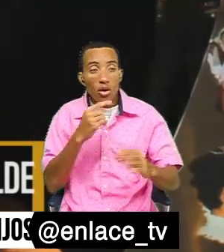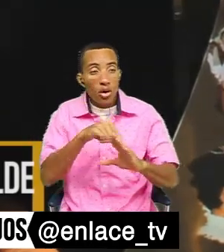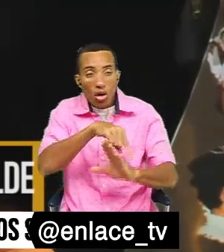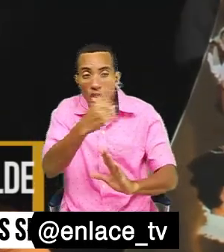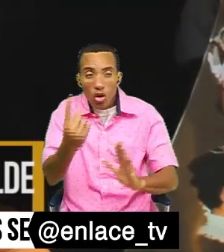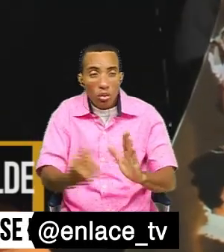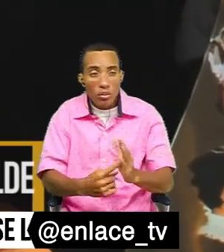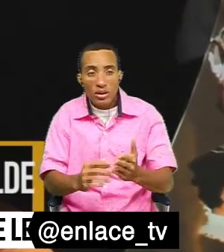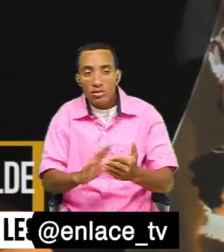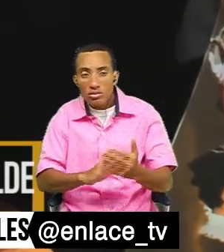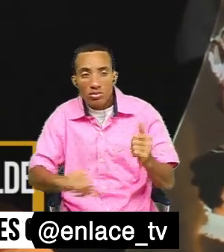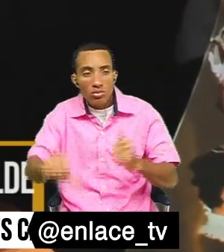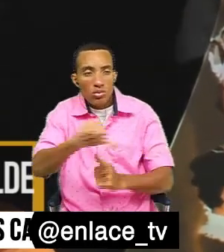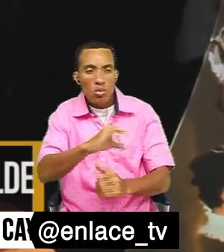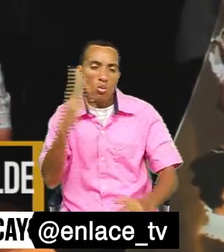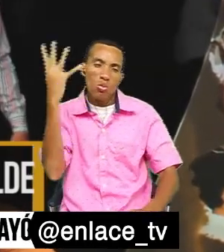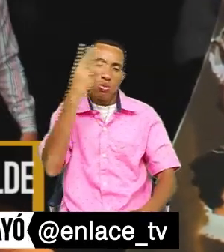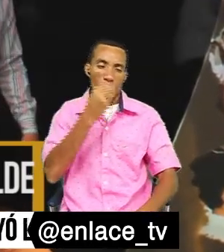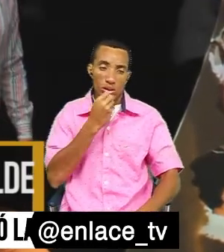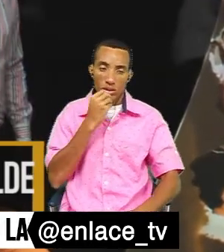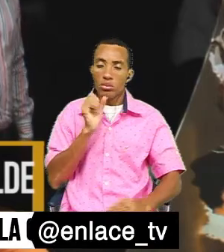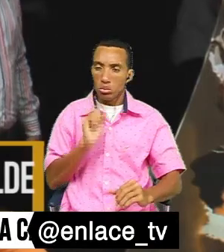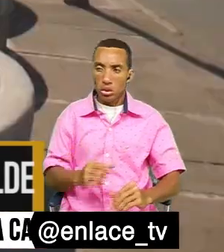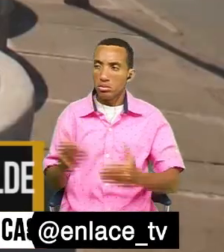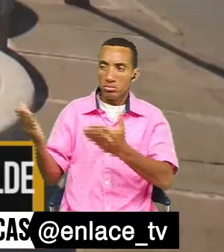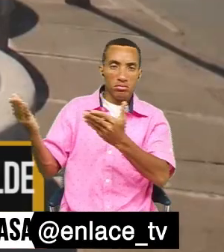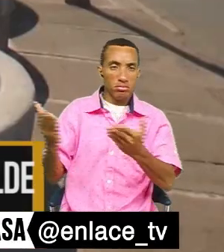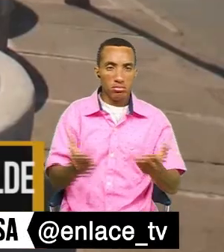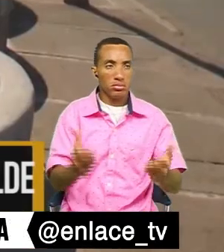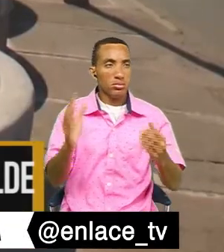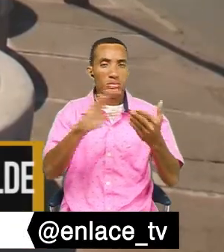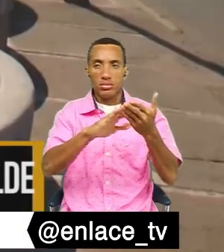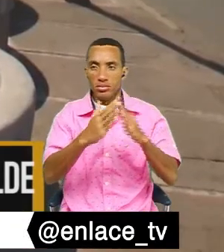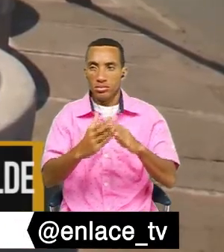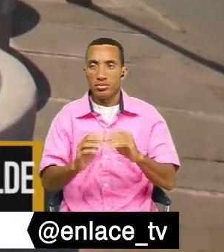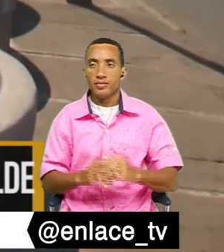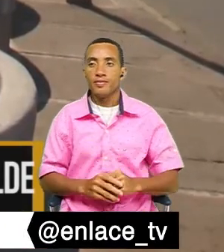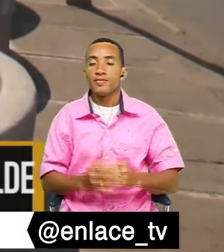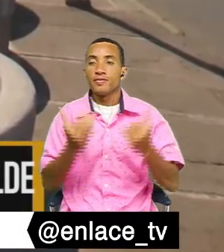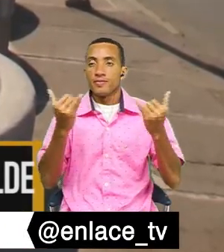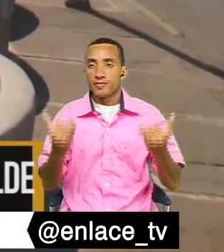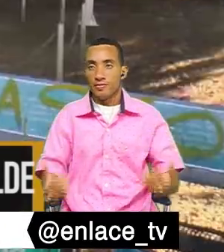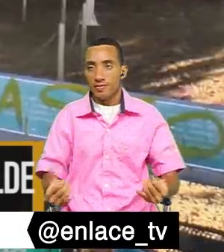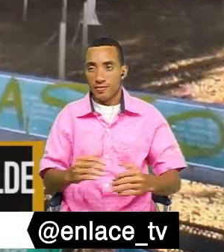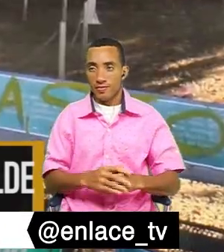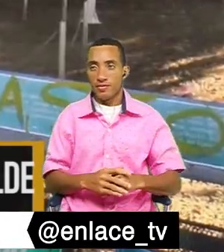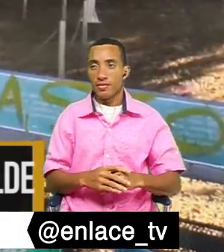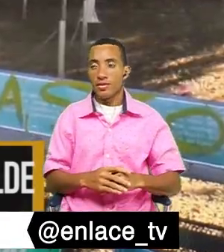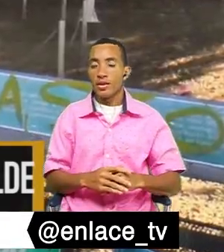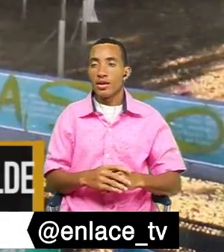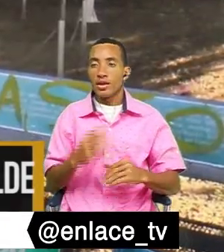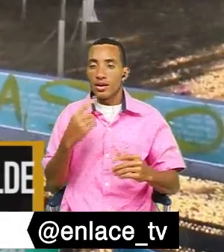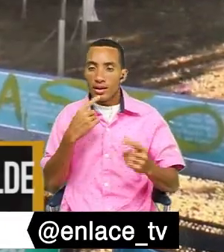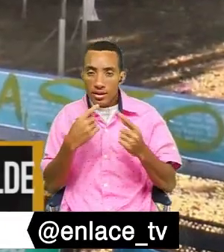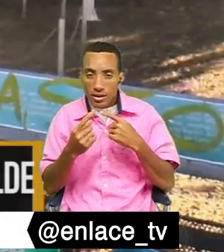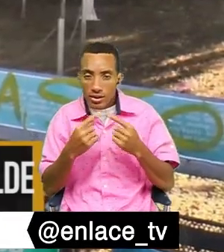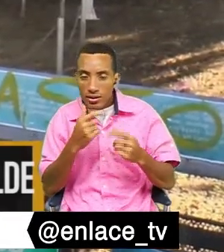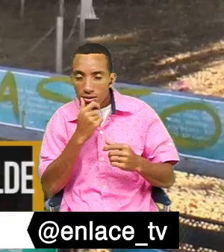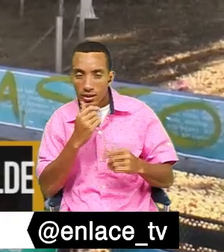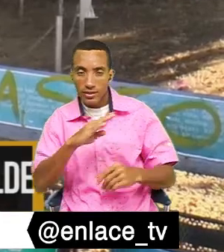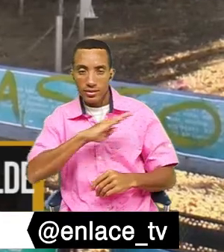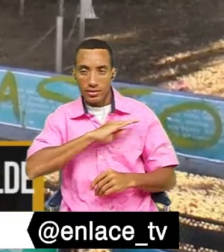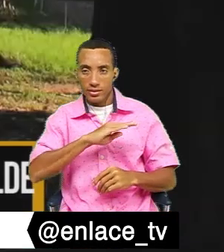bien bonito y ponerlo al servicio de la comunidad. Otro de los aspectos que se tienen en cuenta es la conciliación que desde la administración municipal